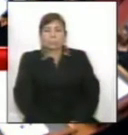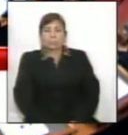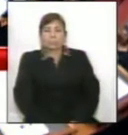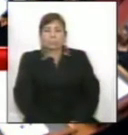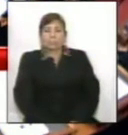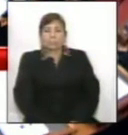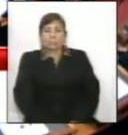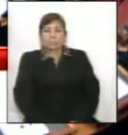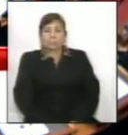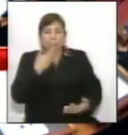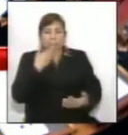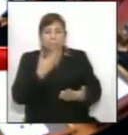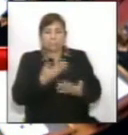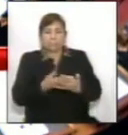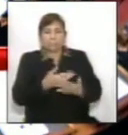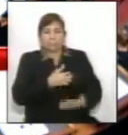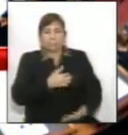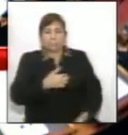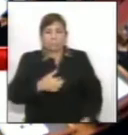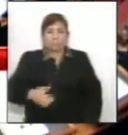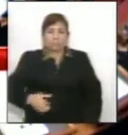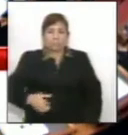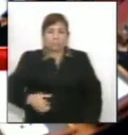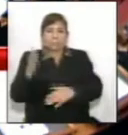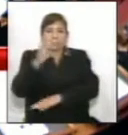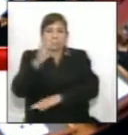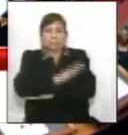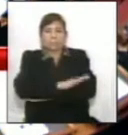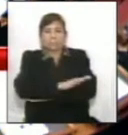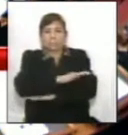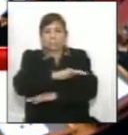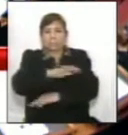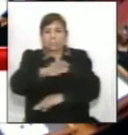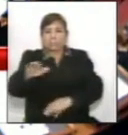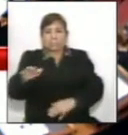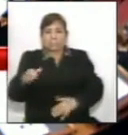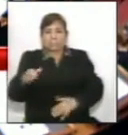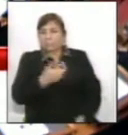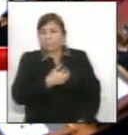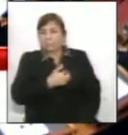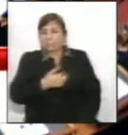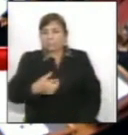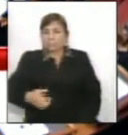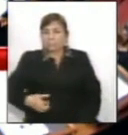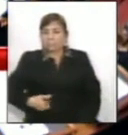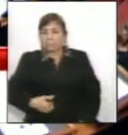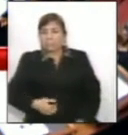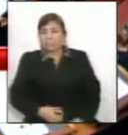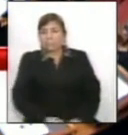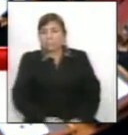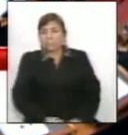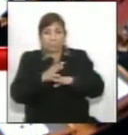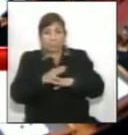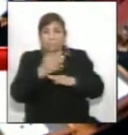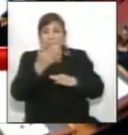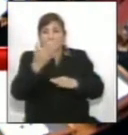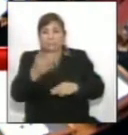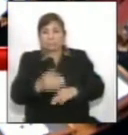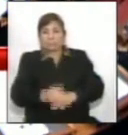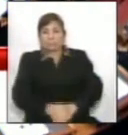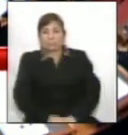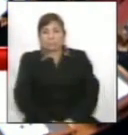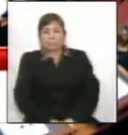Gracias, presidente. Muy buenas tardes con todos. Señor presidente, por su intermedio, quiero